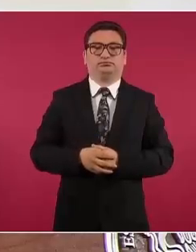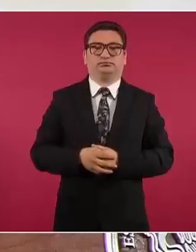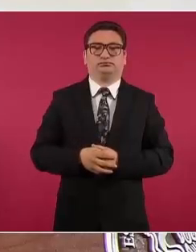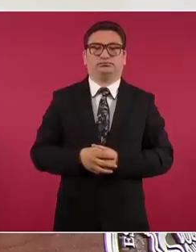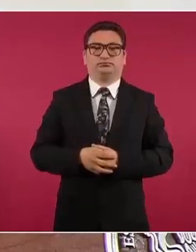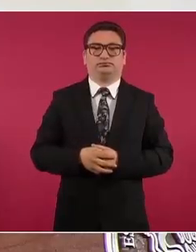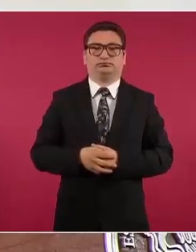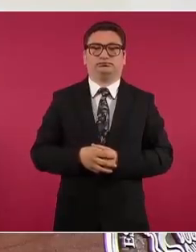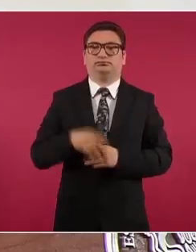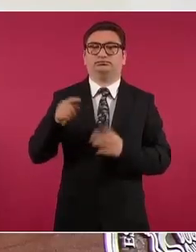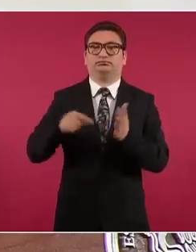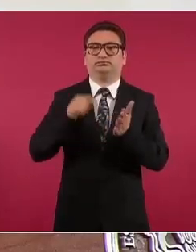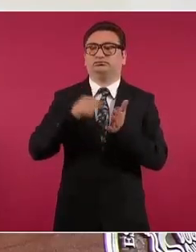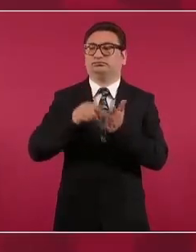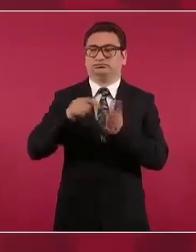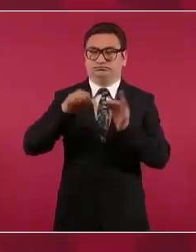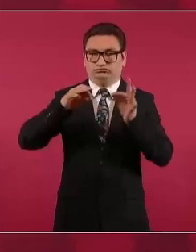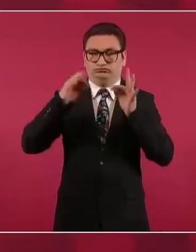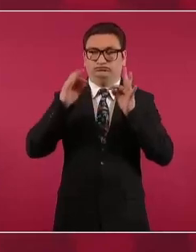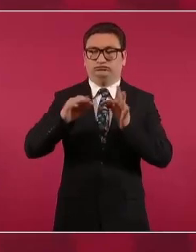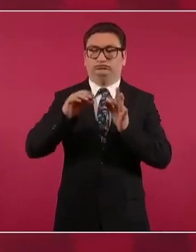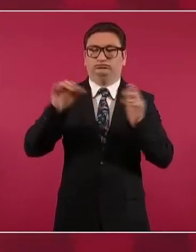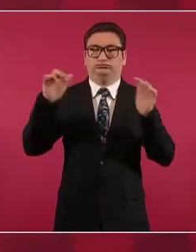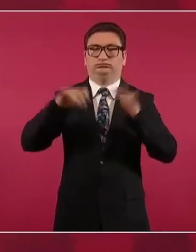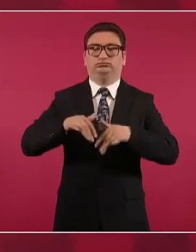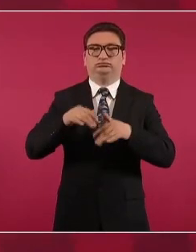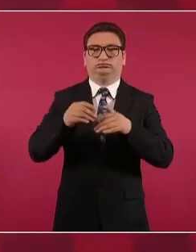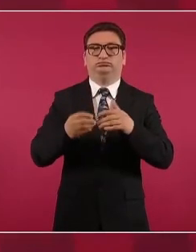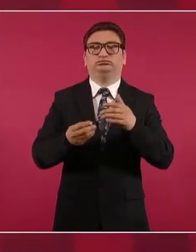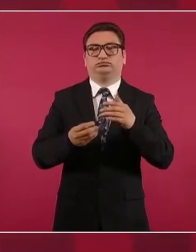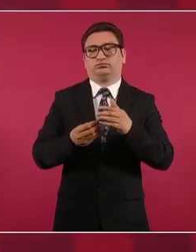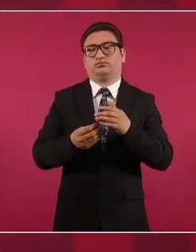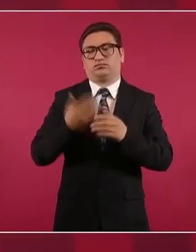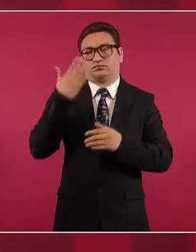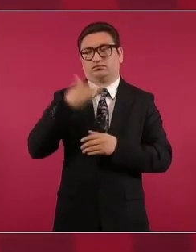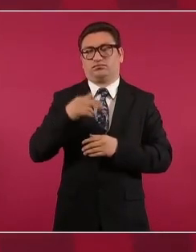tenga como sede Nuevo Laredo.